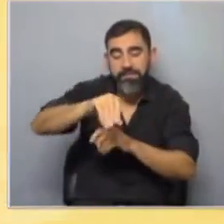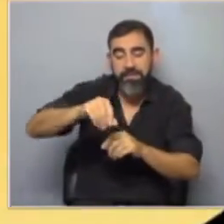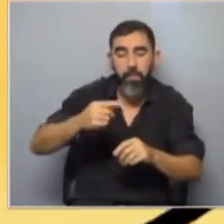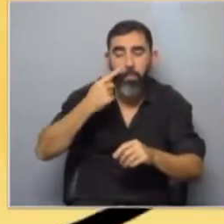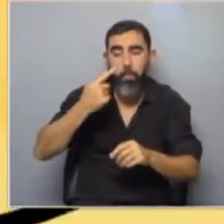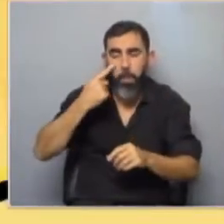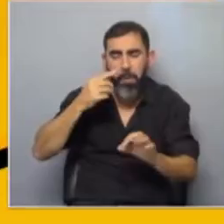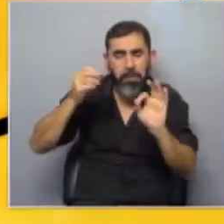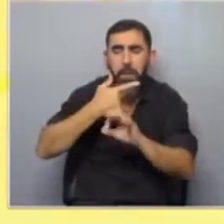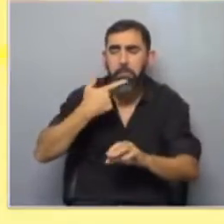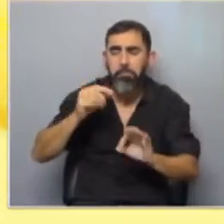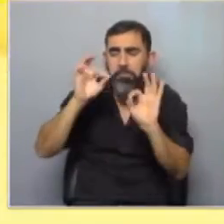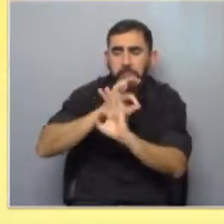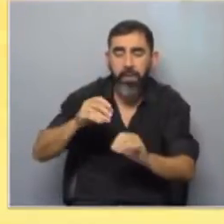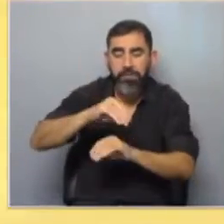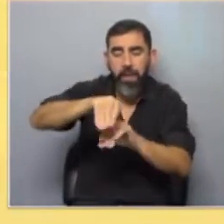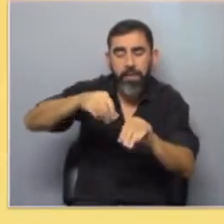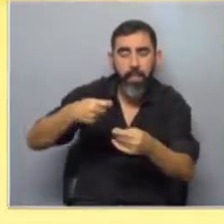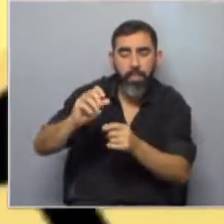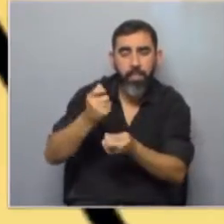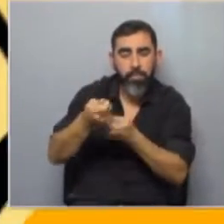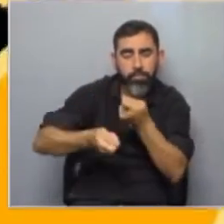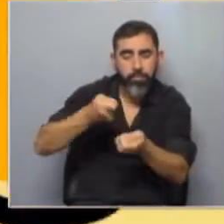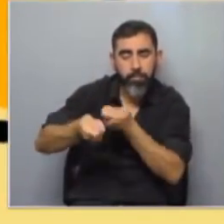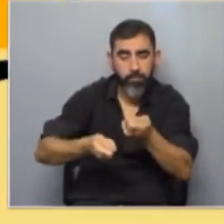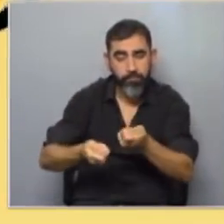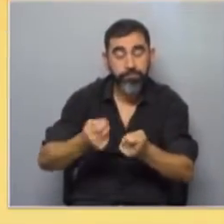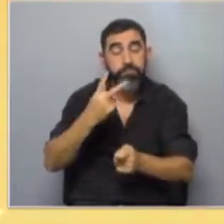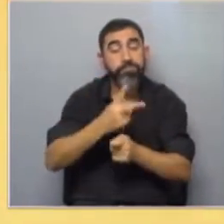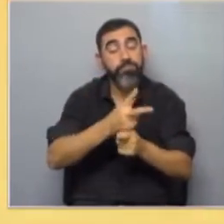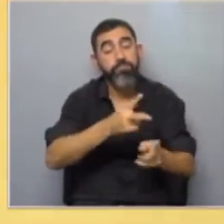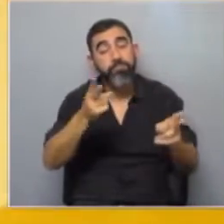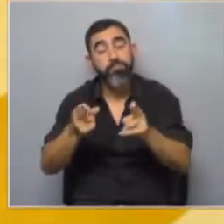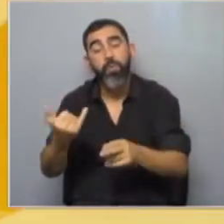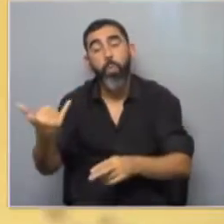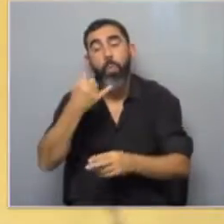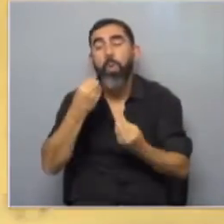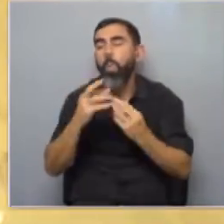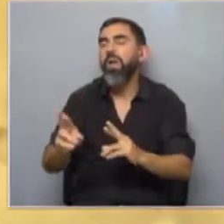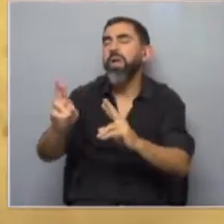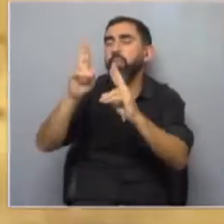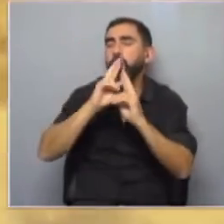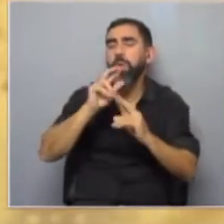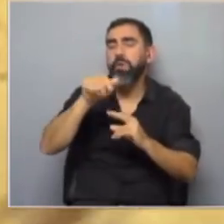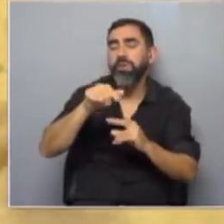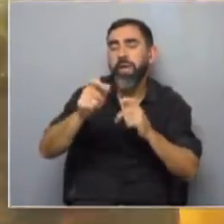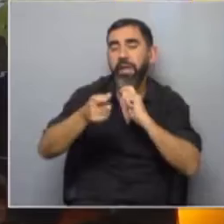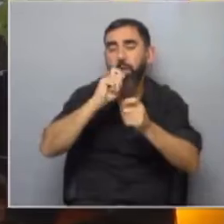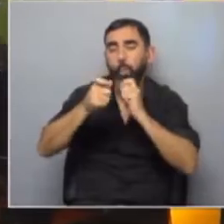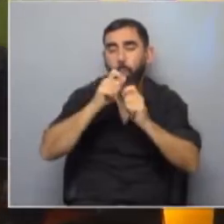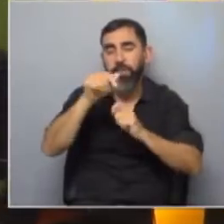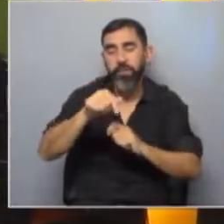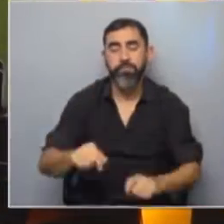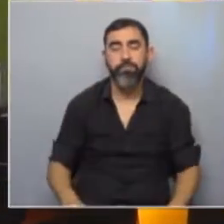haberla probado, capaz. Bueno, nos cuenta ahora Lucía la segunda parte del informe. ¿Qué resultados se encontraron en esta encuesta que